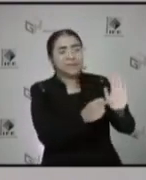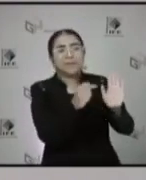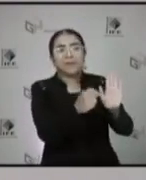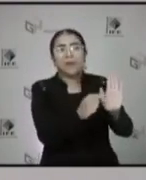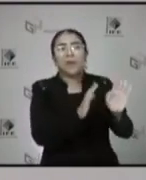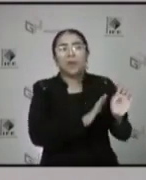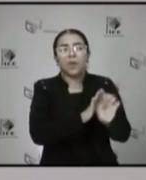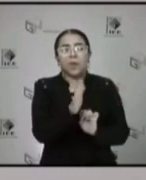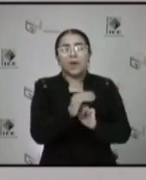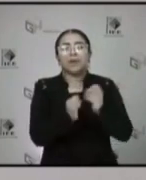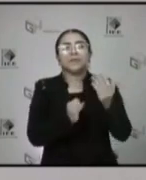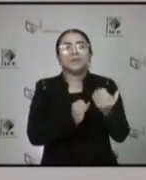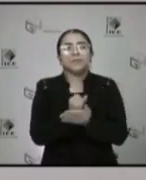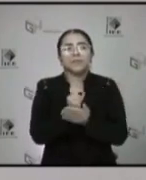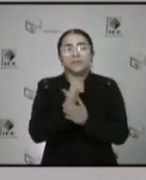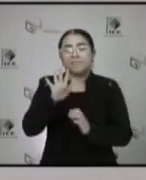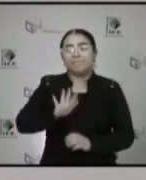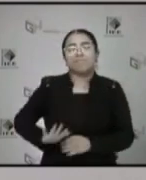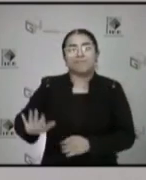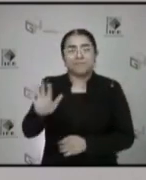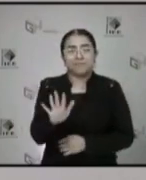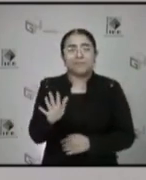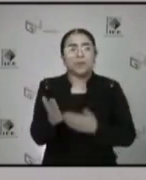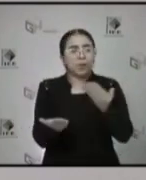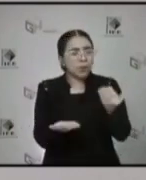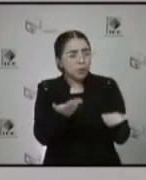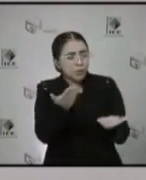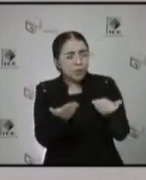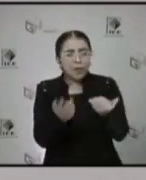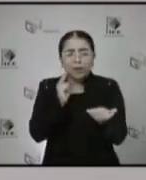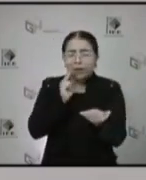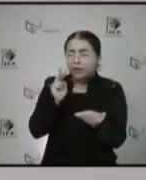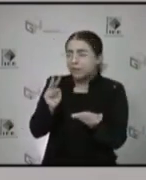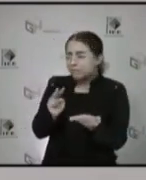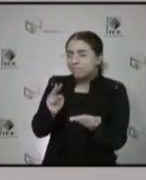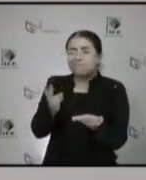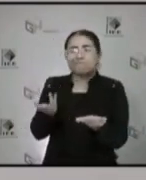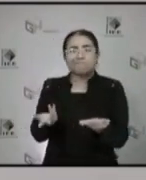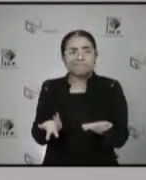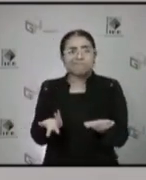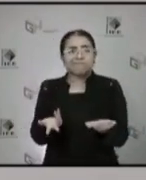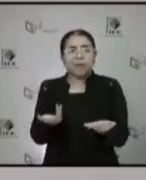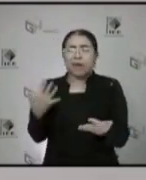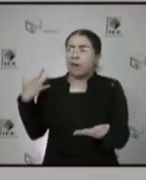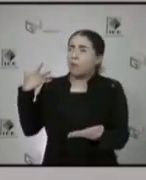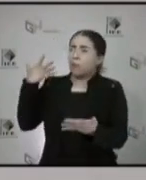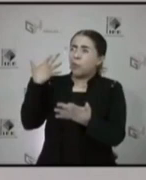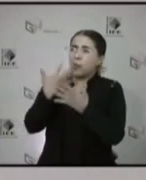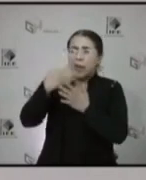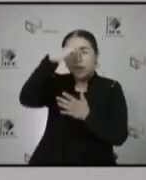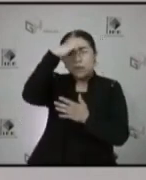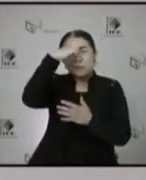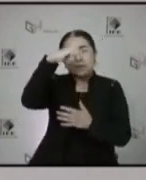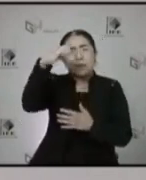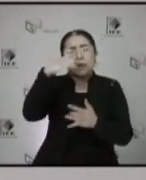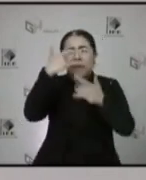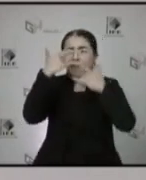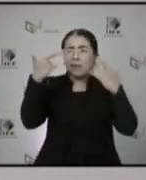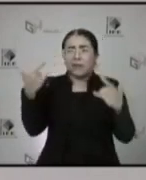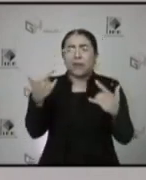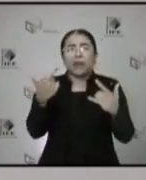voluntad popular. Comparen perfiles, comparen trayectorias,